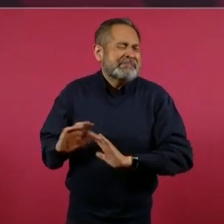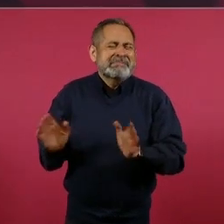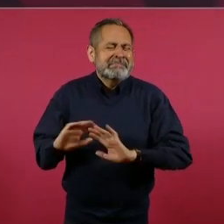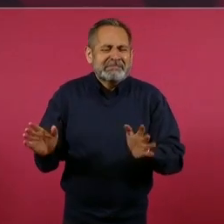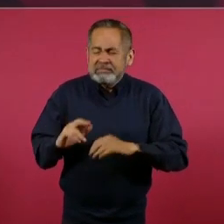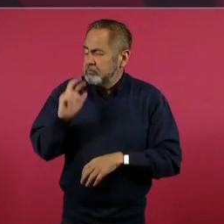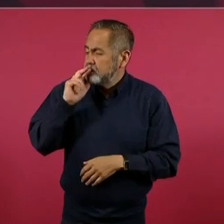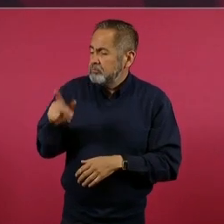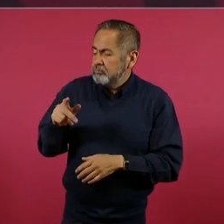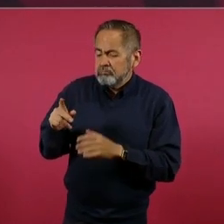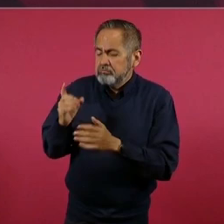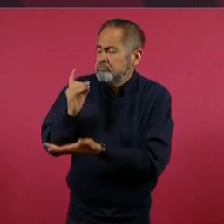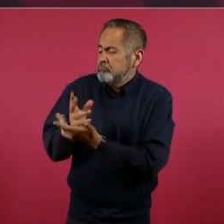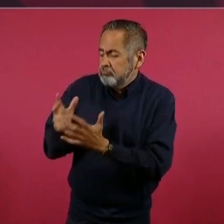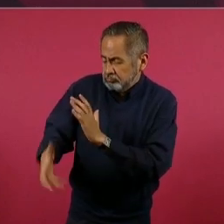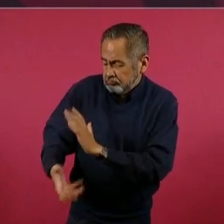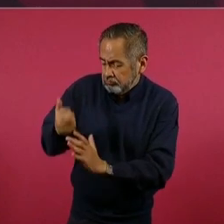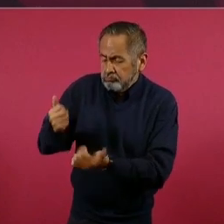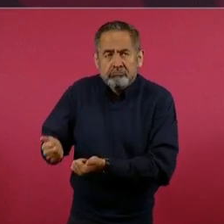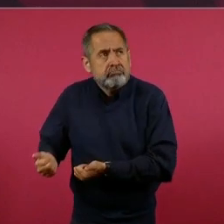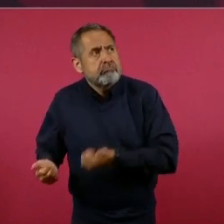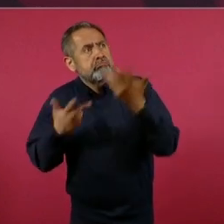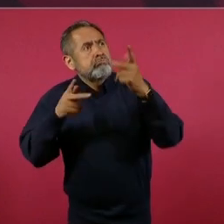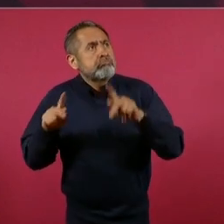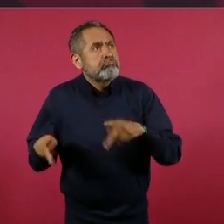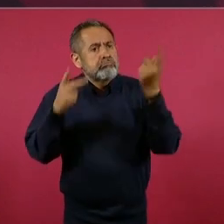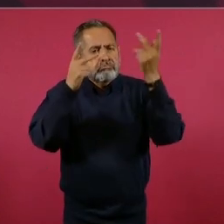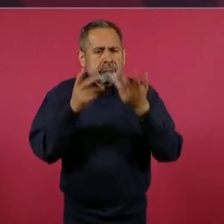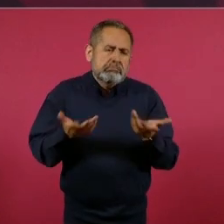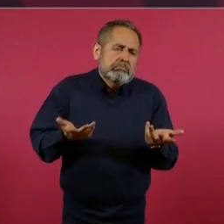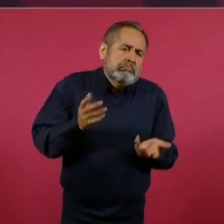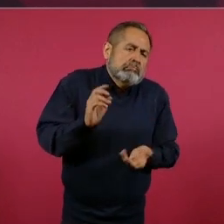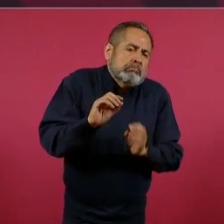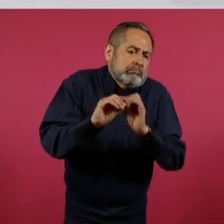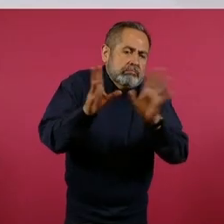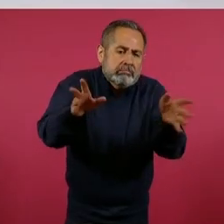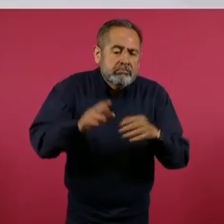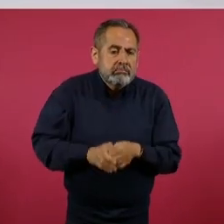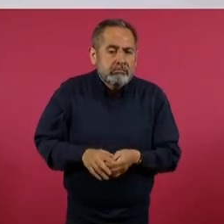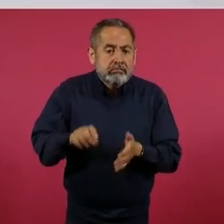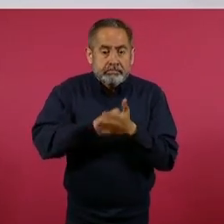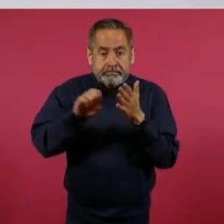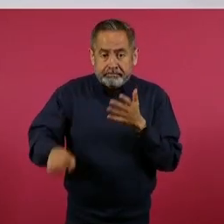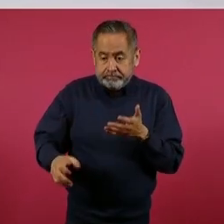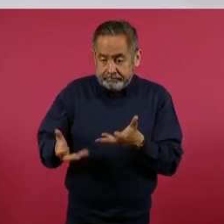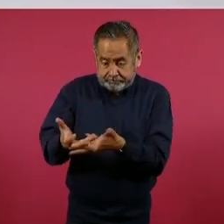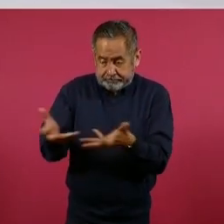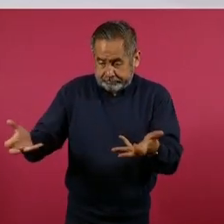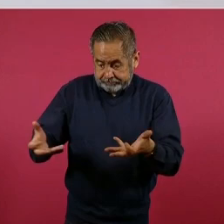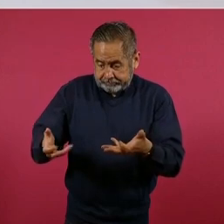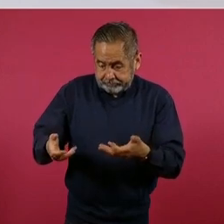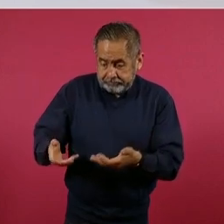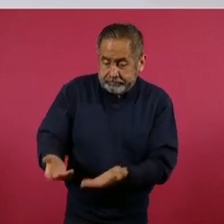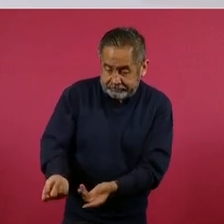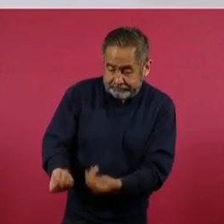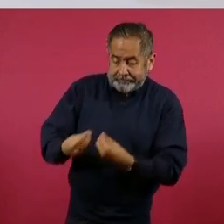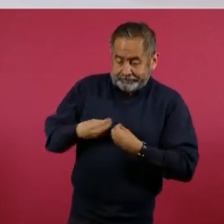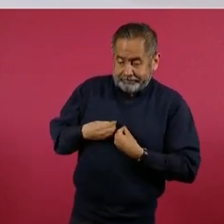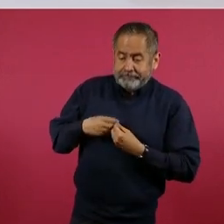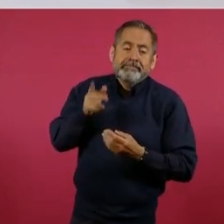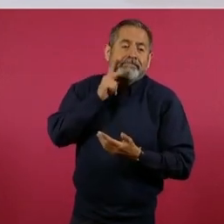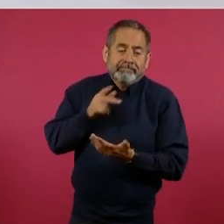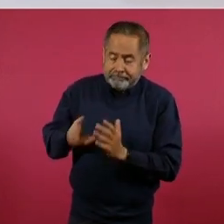el petróleo y venderlo, claro, porque no se le paga renta a la naturaleza. Sin